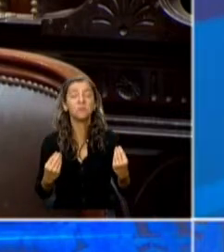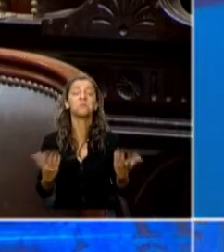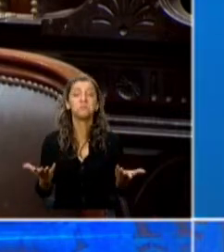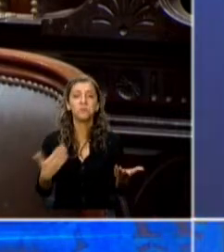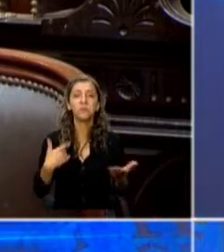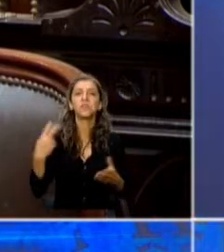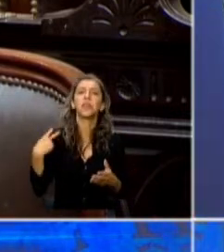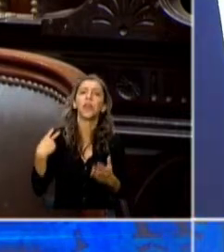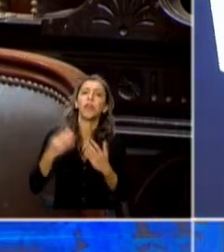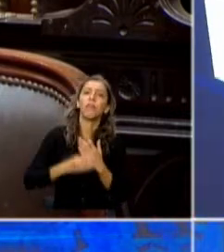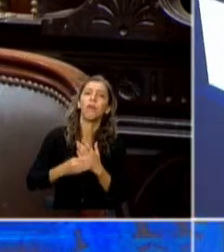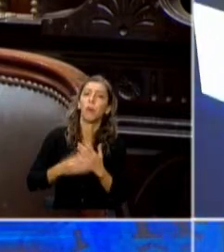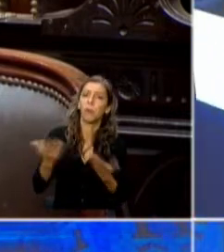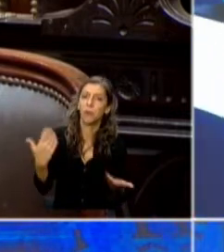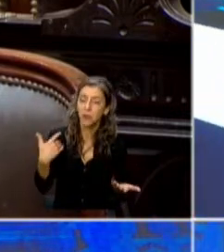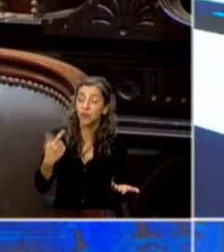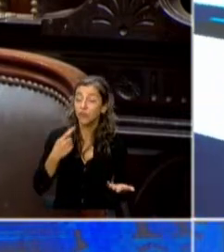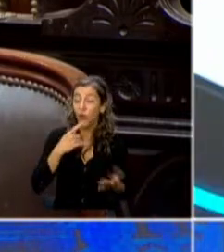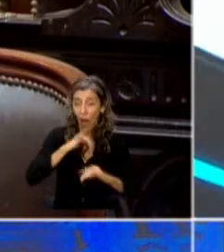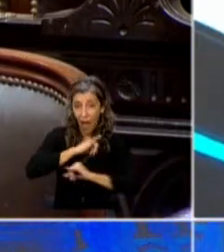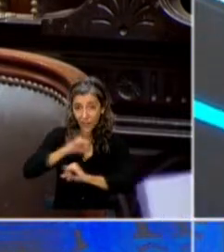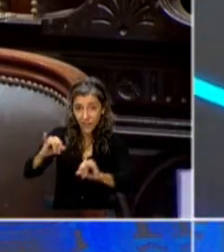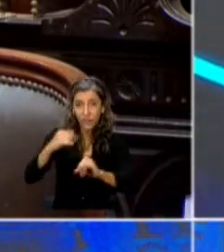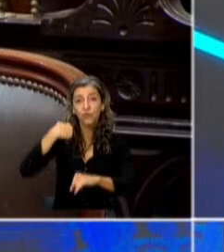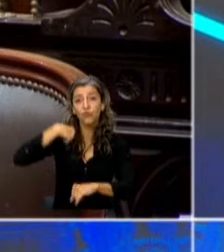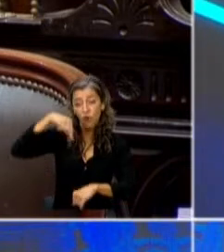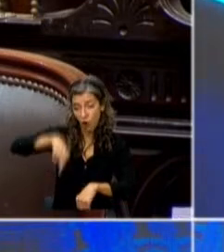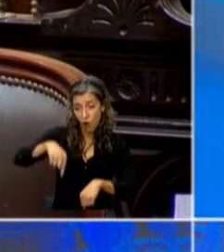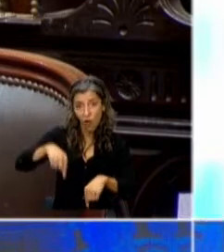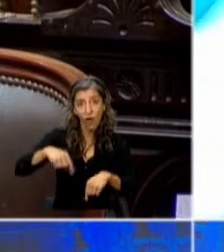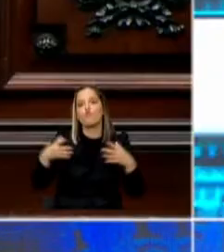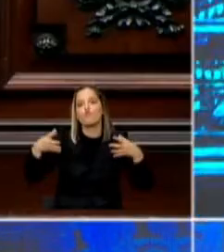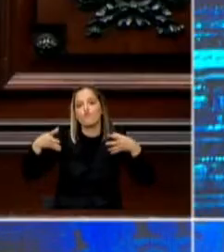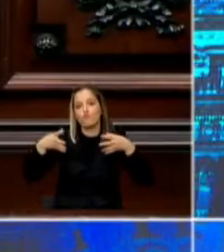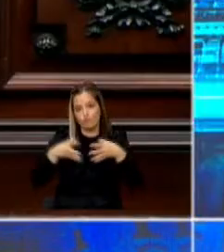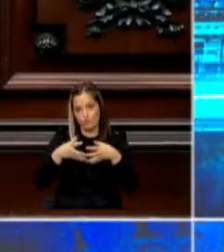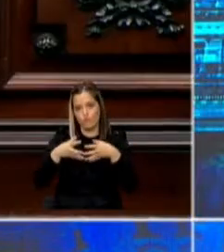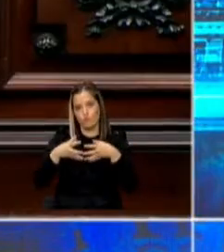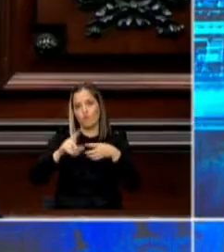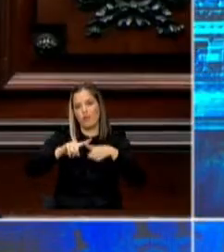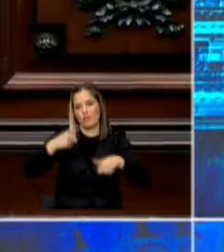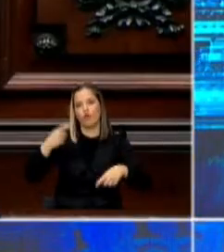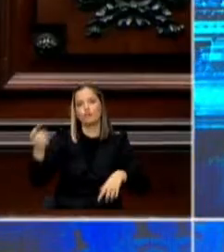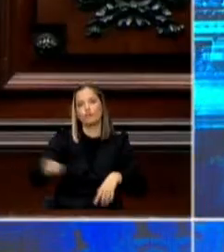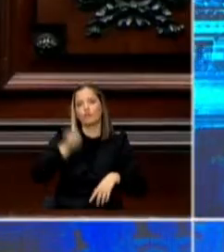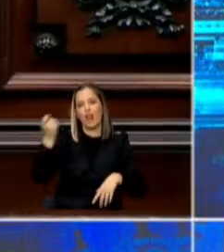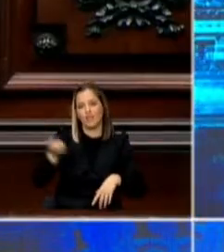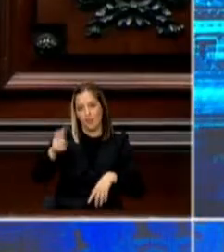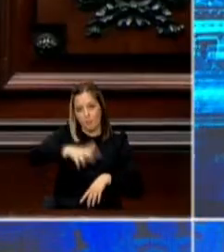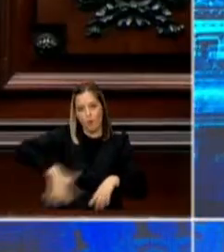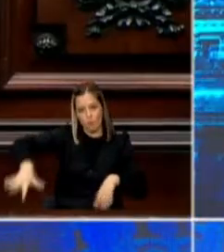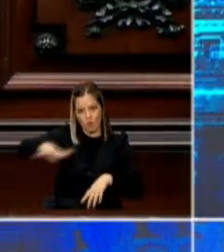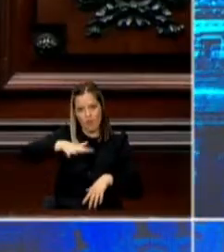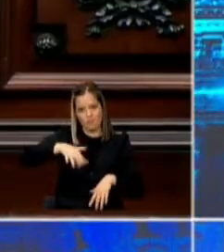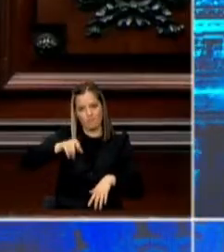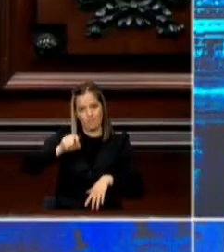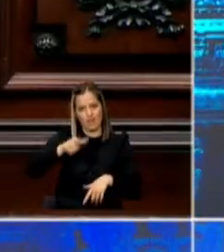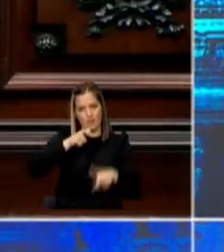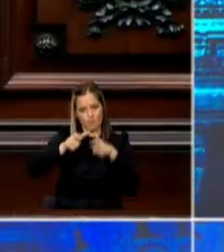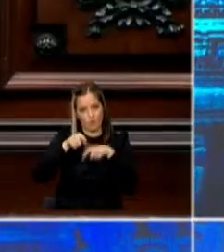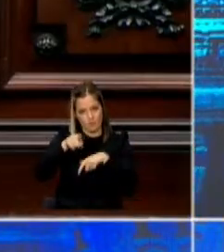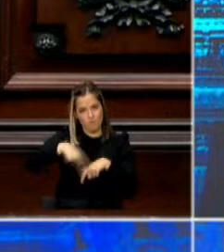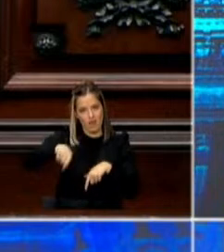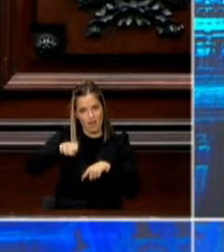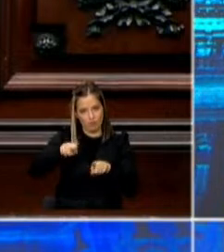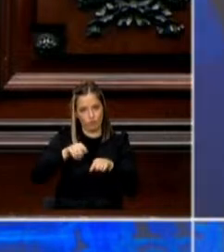pudo haber en algunos momentos algunos contrapuntos, obviamente, desde la bancada de la oposición para con el jefe